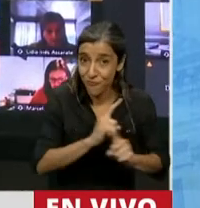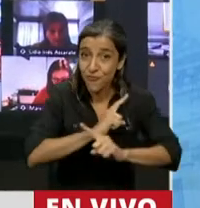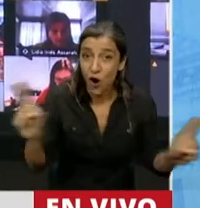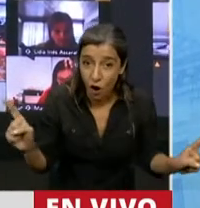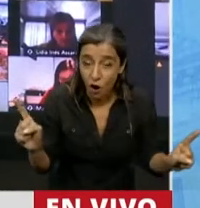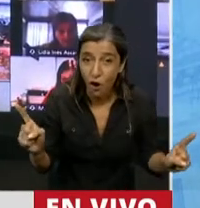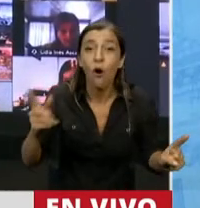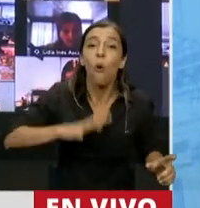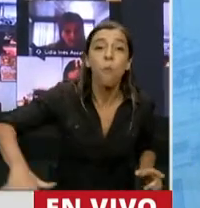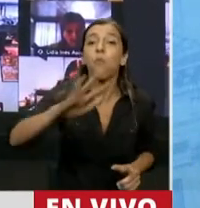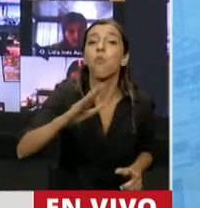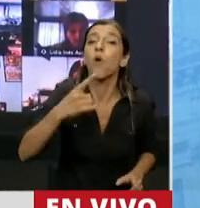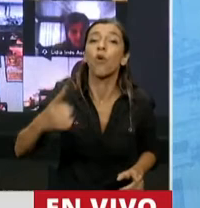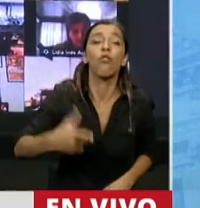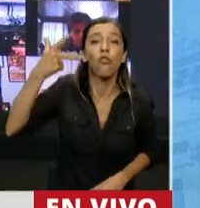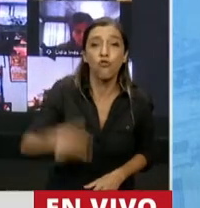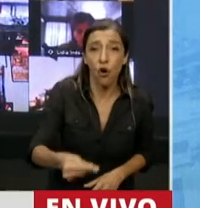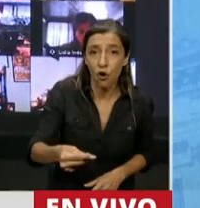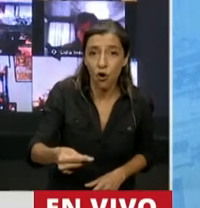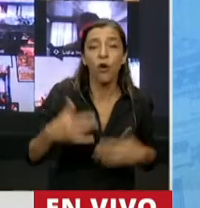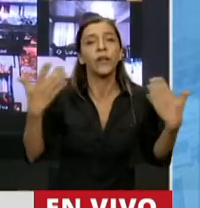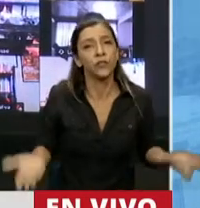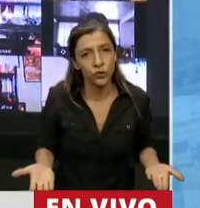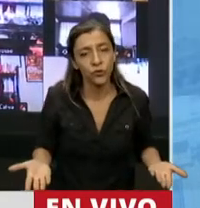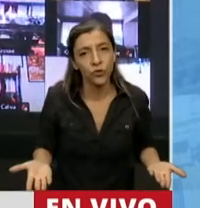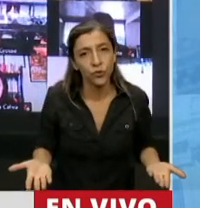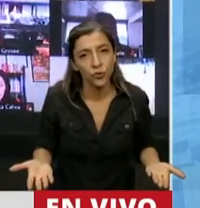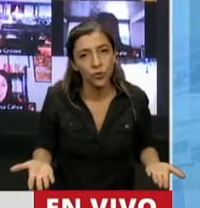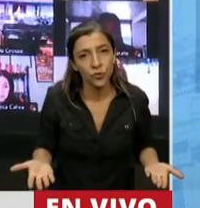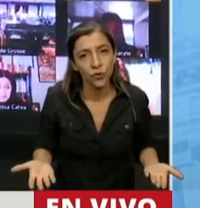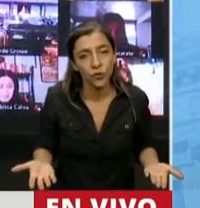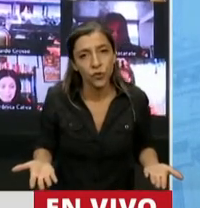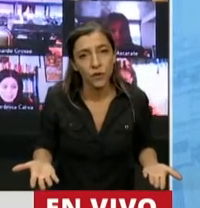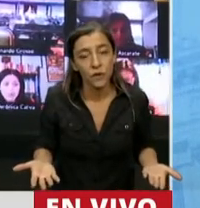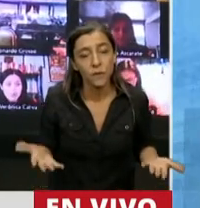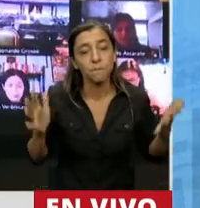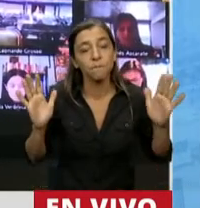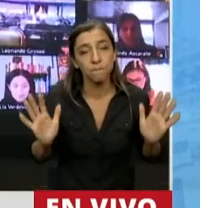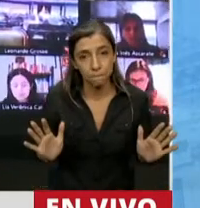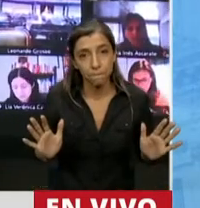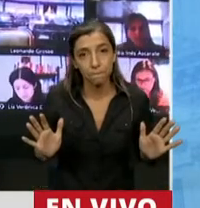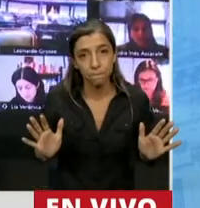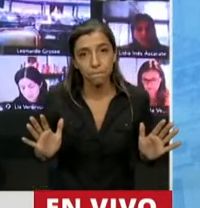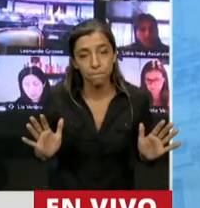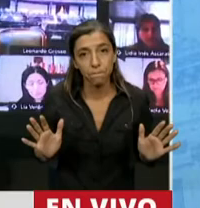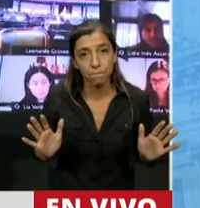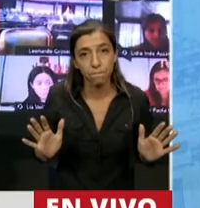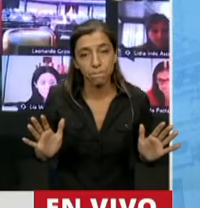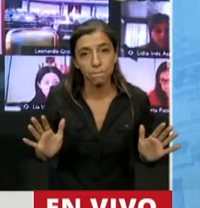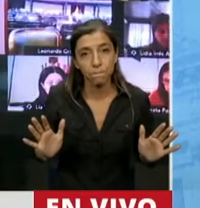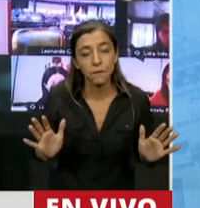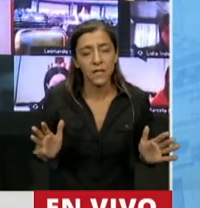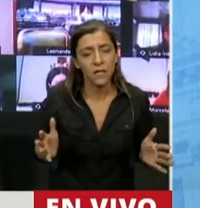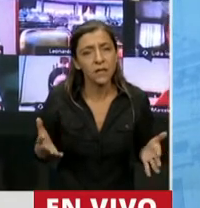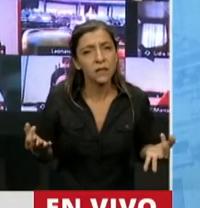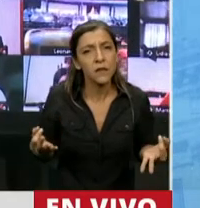el pueblo dijo que no de todos modos presidente de todos modos está